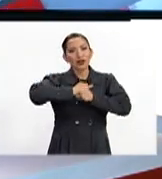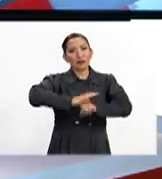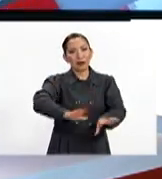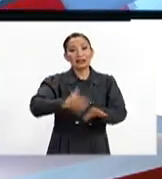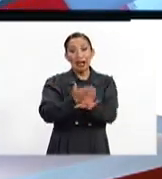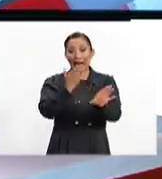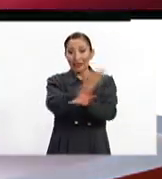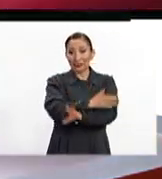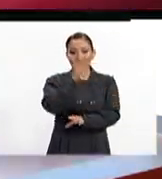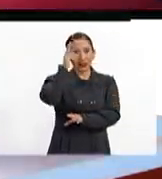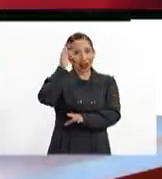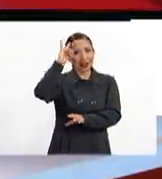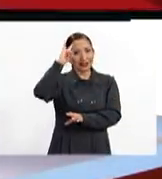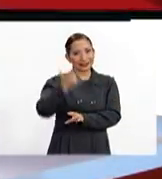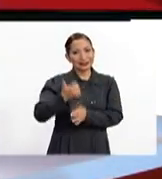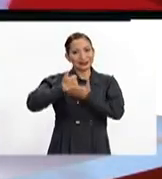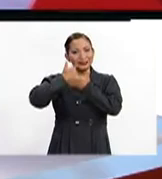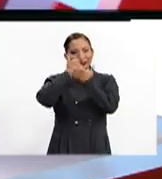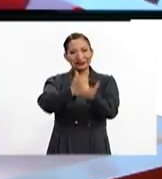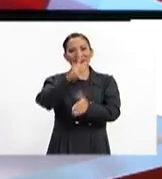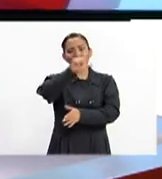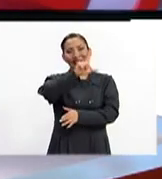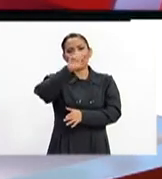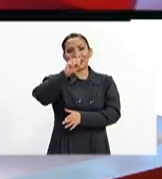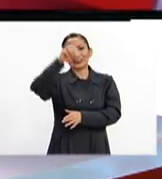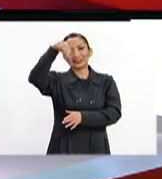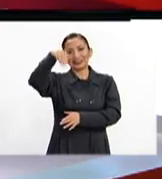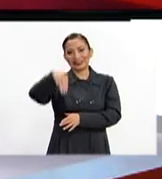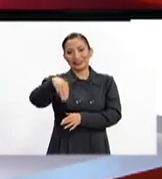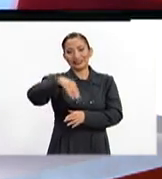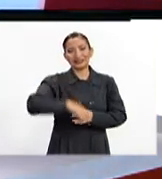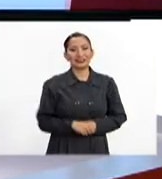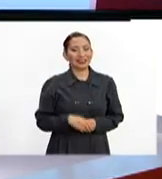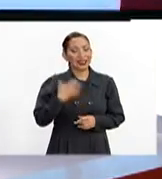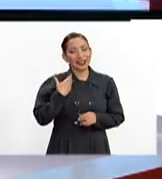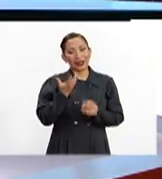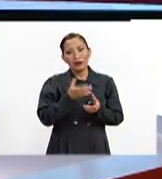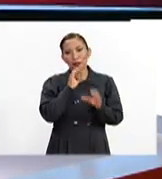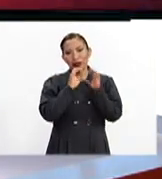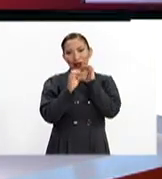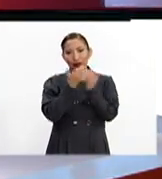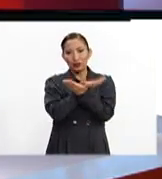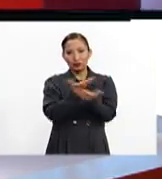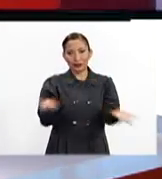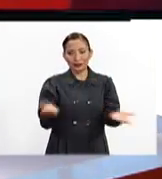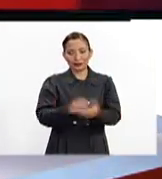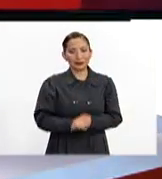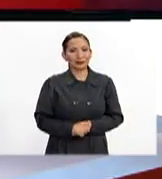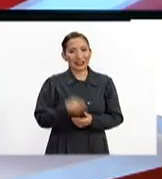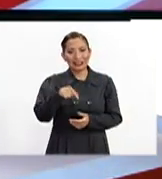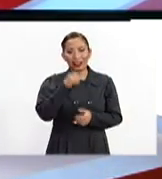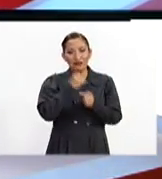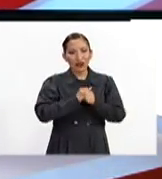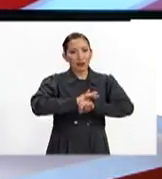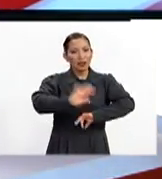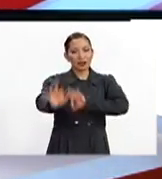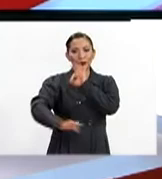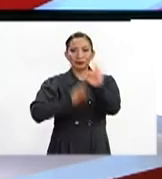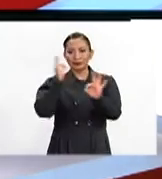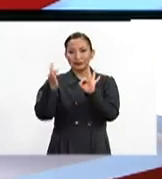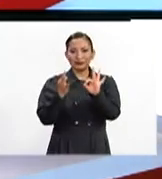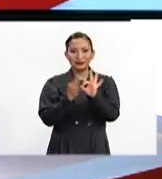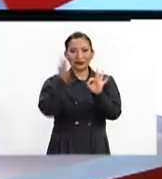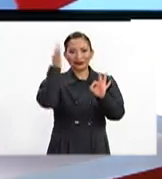informarles. Antes saludo a Griselda Yebra, quien se encuentra en la lengua de señas mexicana y nos permite comunicarnos con ustedes. Este es su informativo, le